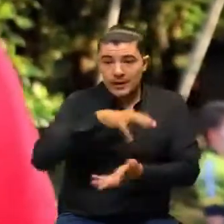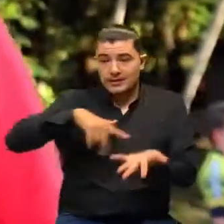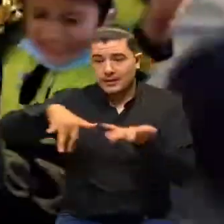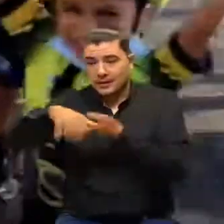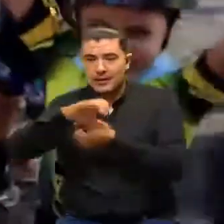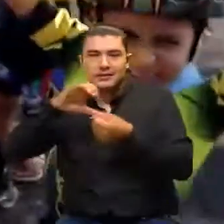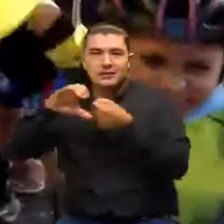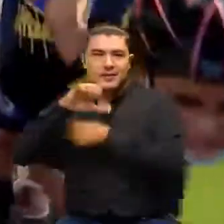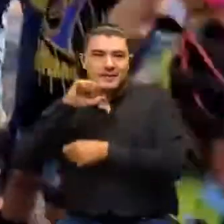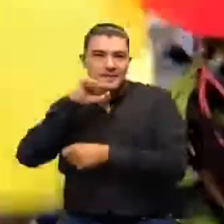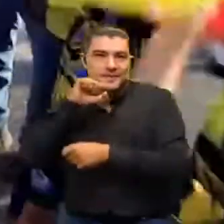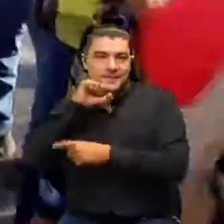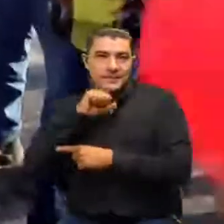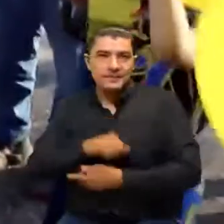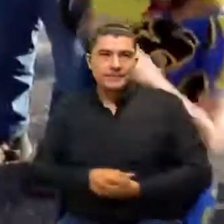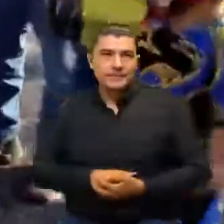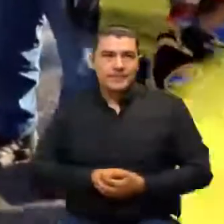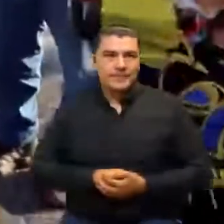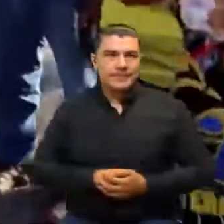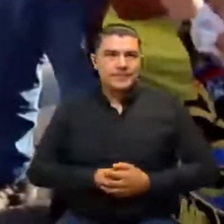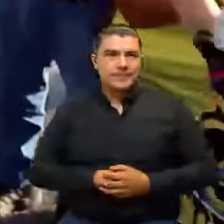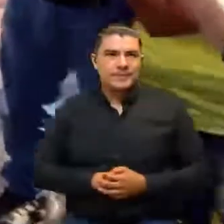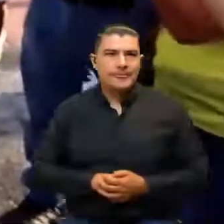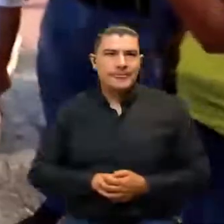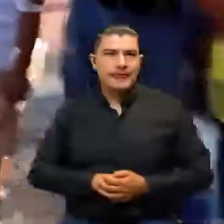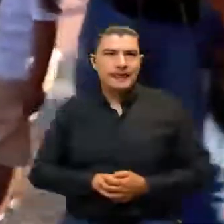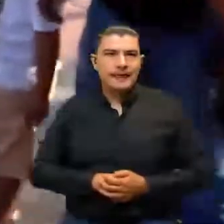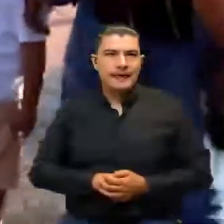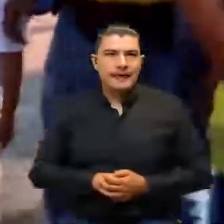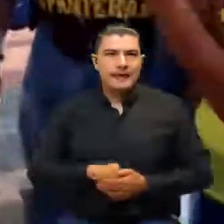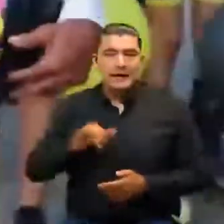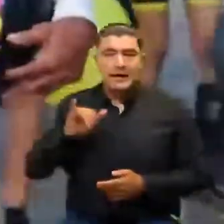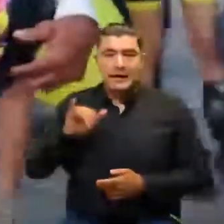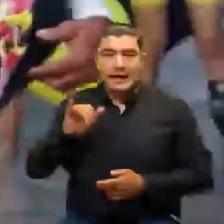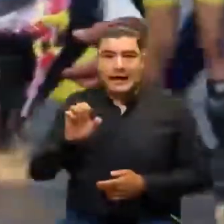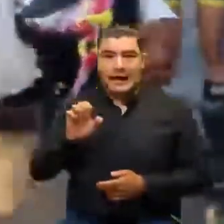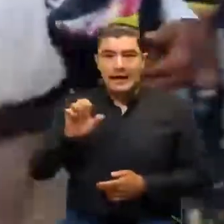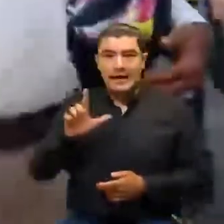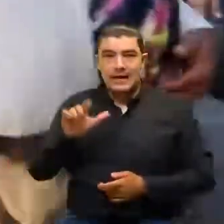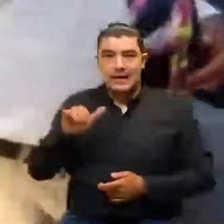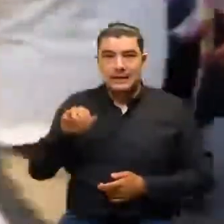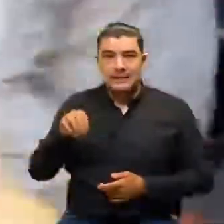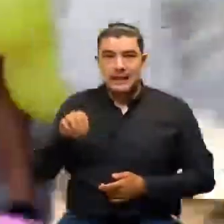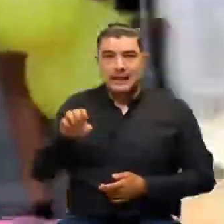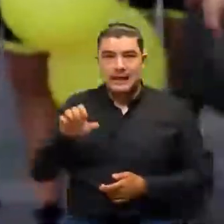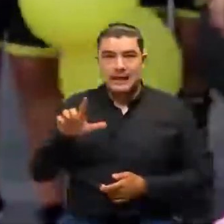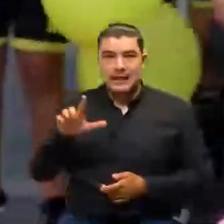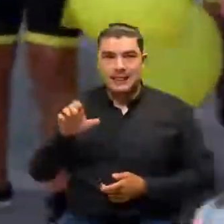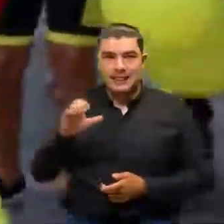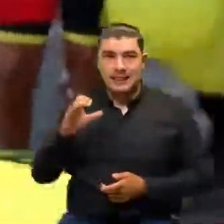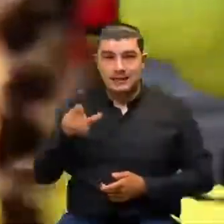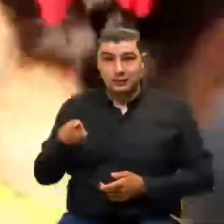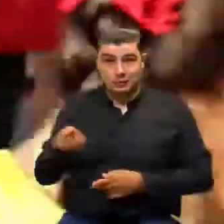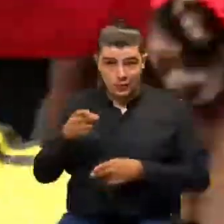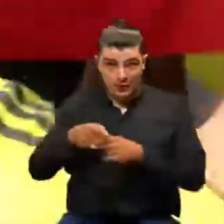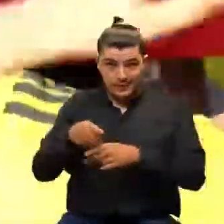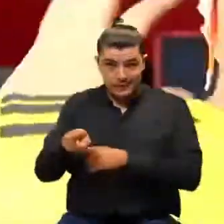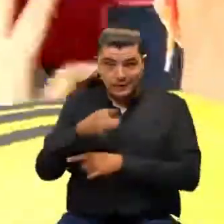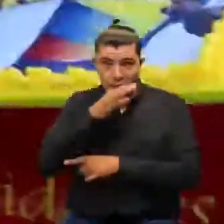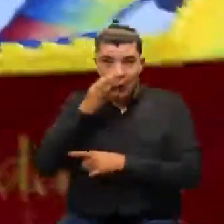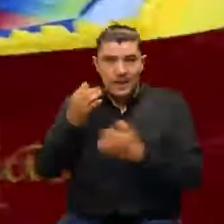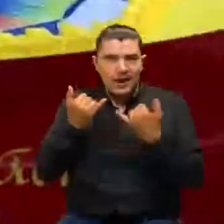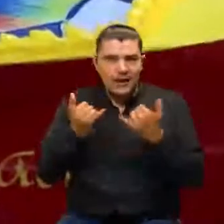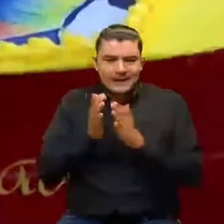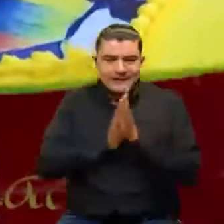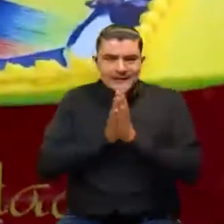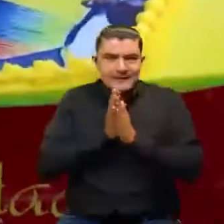Barranca Bermeja. Elimelech hoy es orgullo de su familia y de Barranca Bermeja. Y luego de dejarla toda en el mundial, el turno ahora sería para comer.